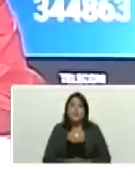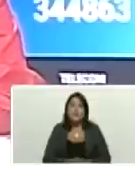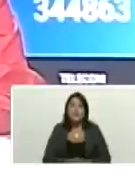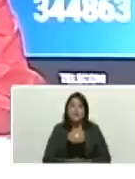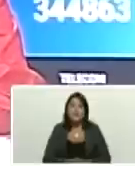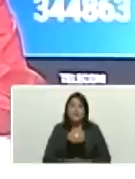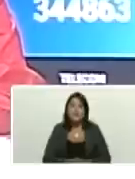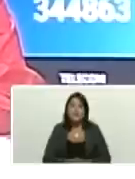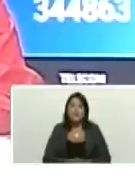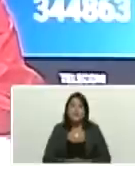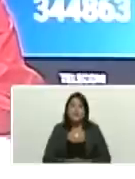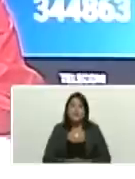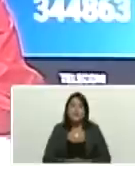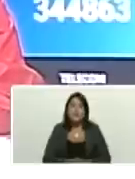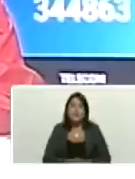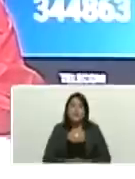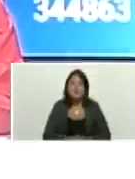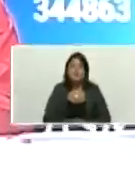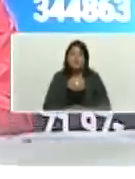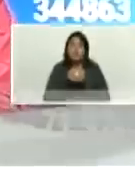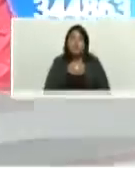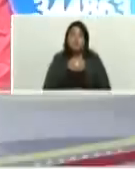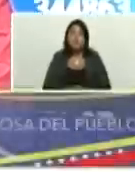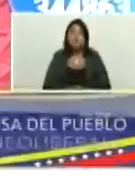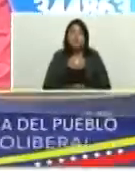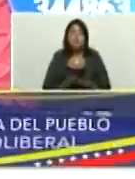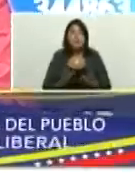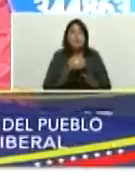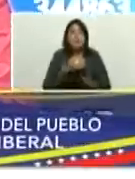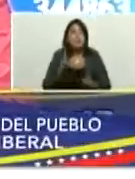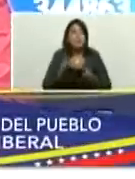osados y durante varias oportunidades